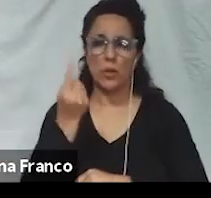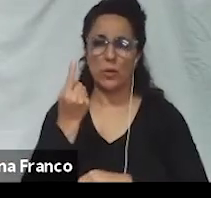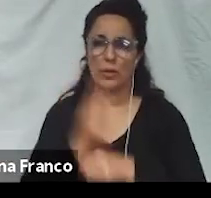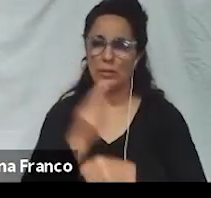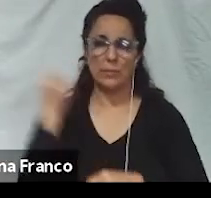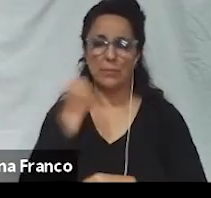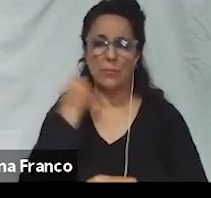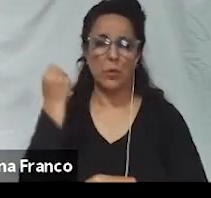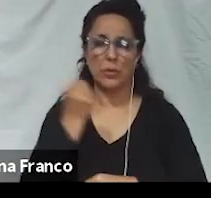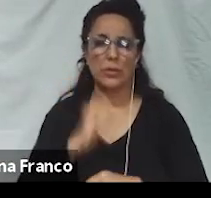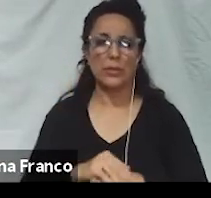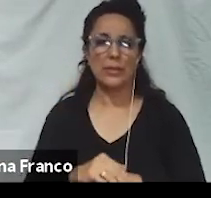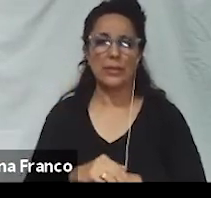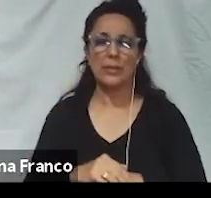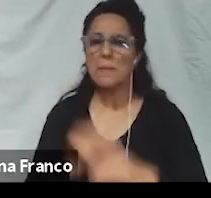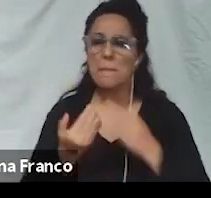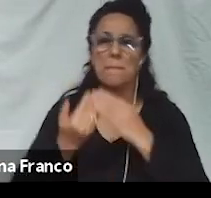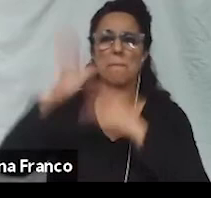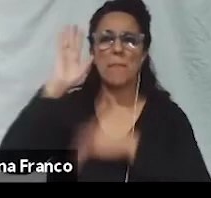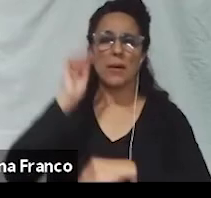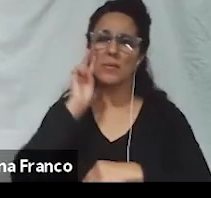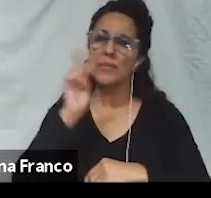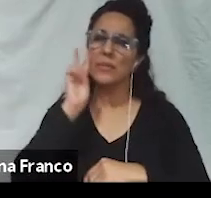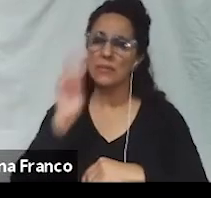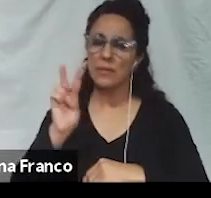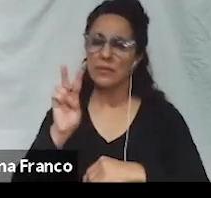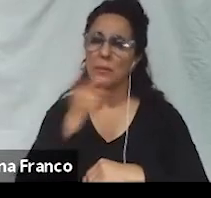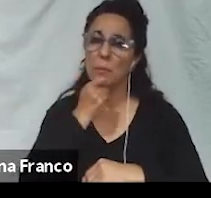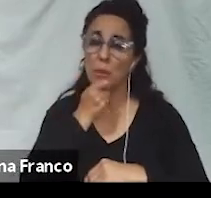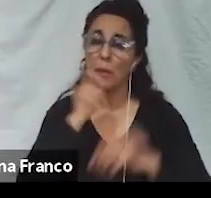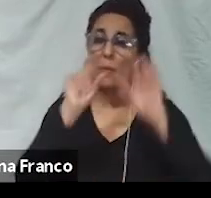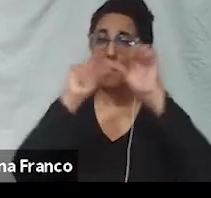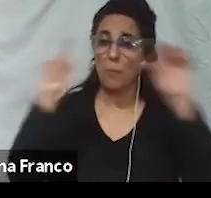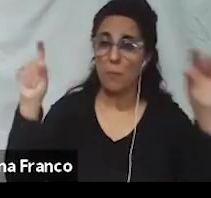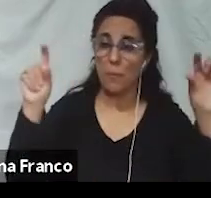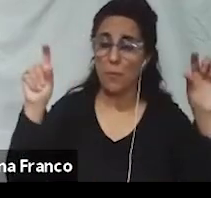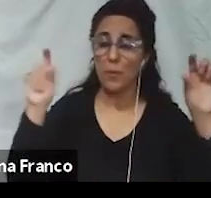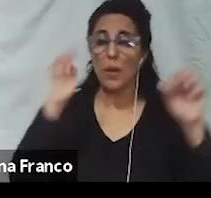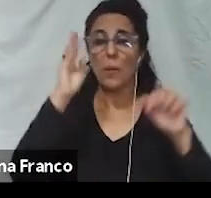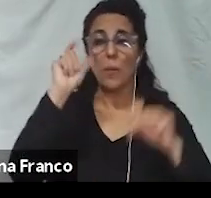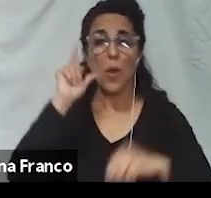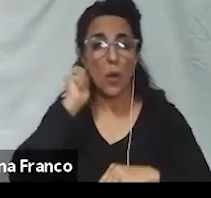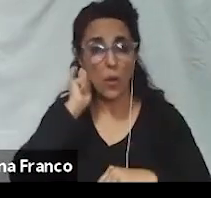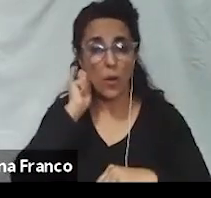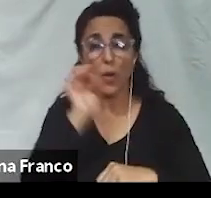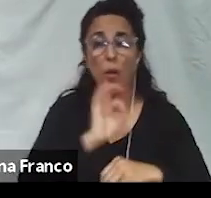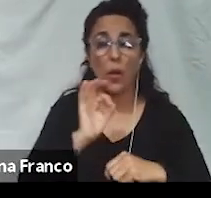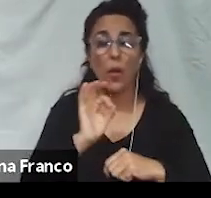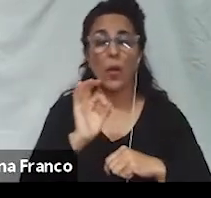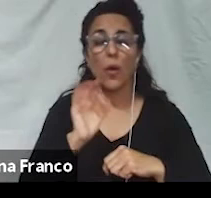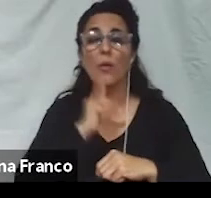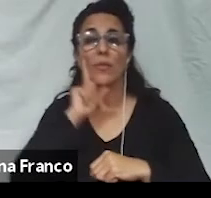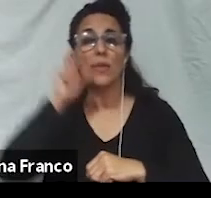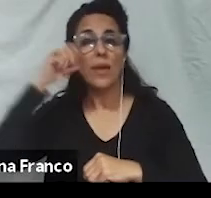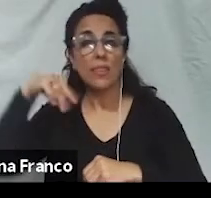poco las páginas que puede que sean más visitadas, como puede ser la portada, el blog, la tienda en línea,